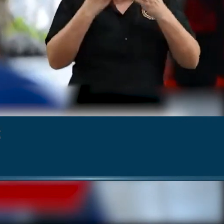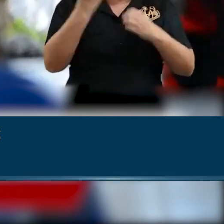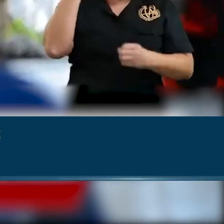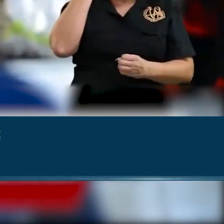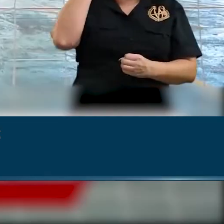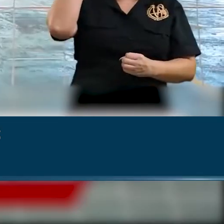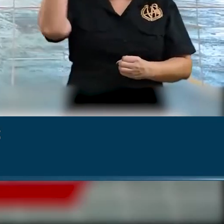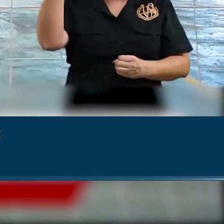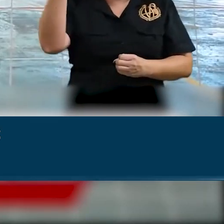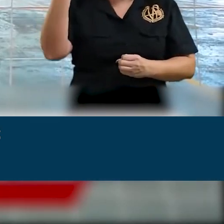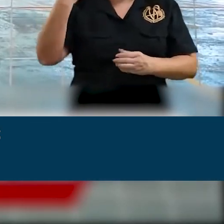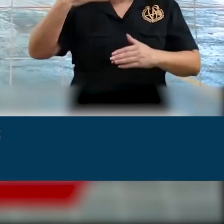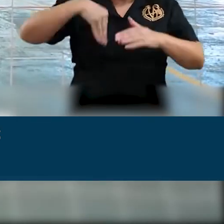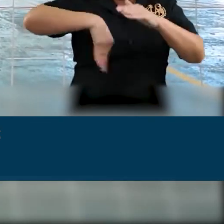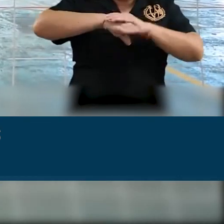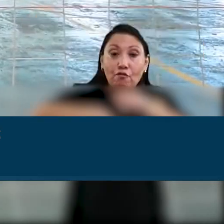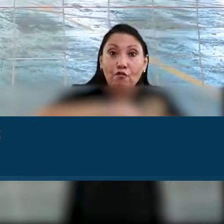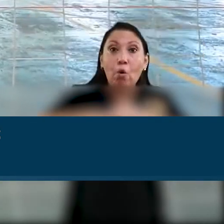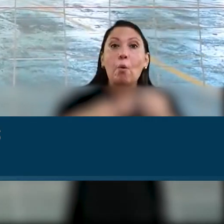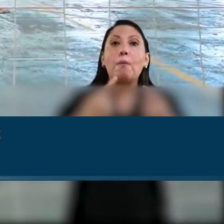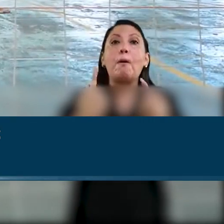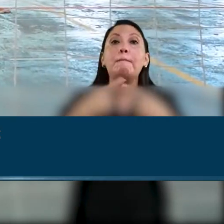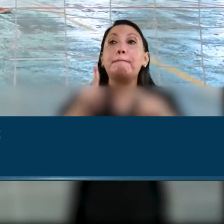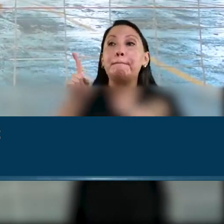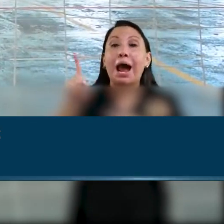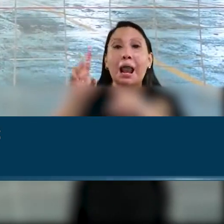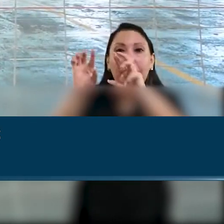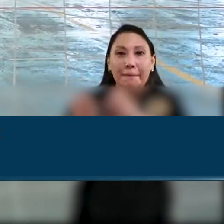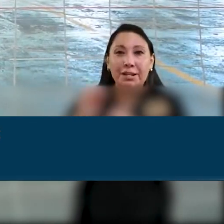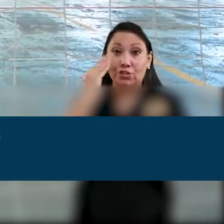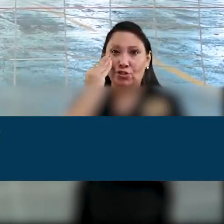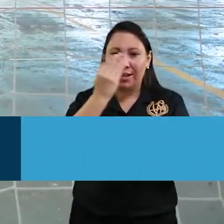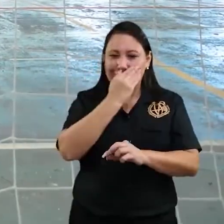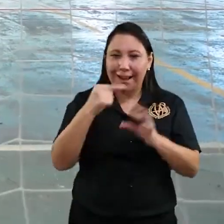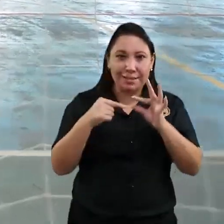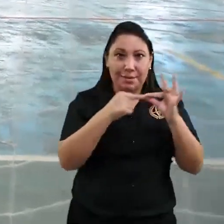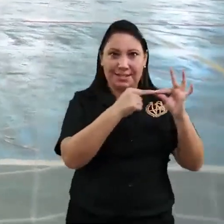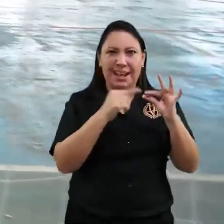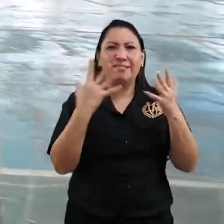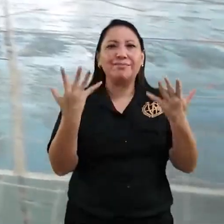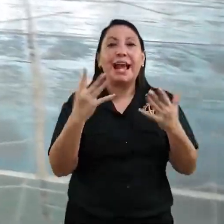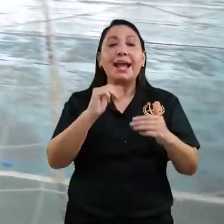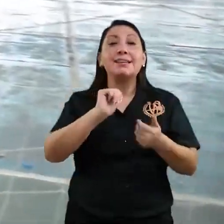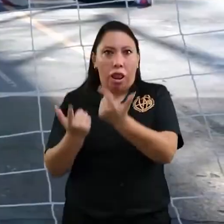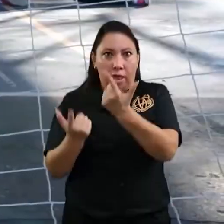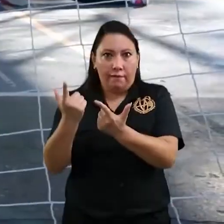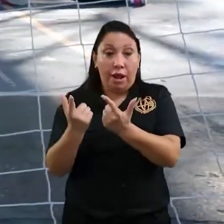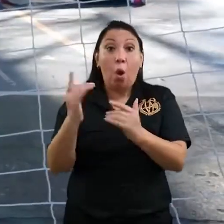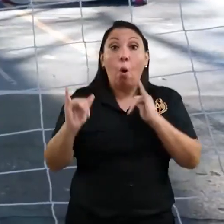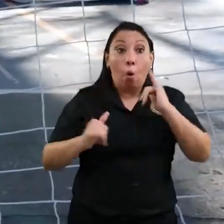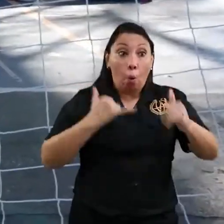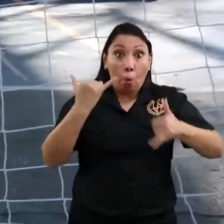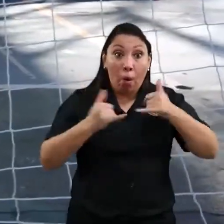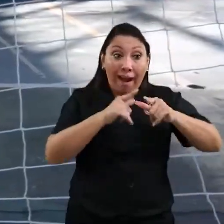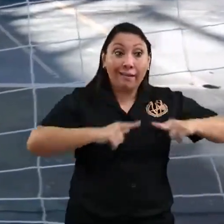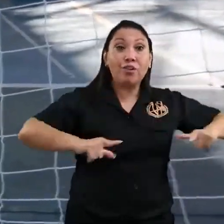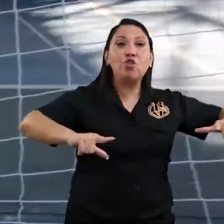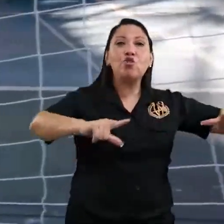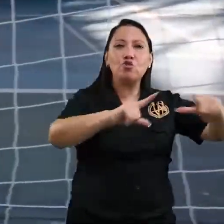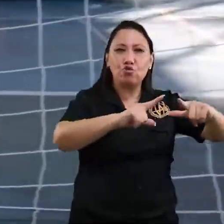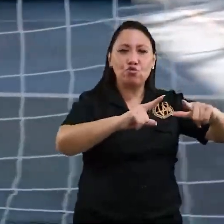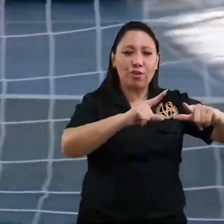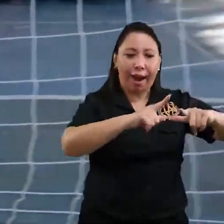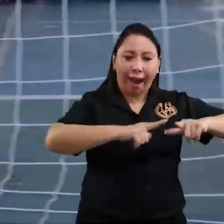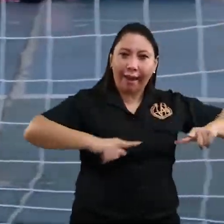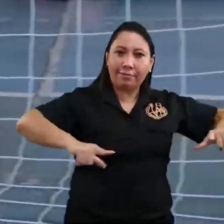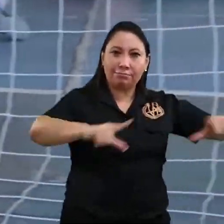integrar el equipo de gold destinado a personas con discapacidad visual esta actividad inclusiva